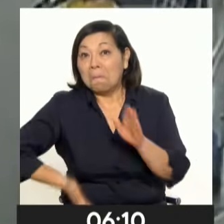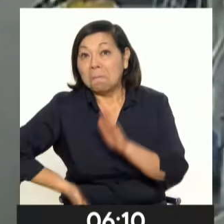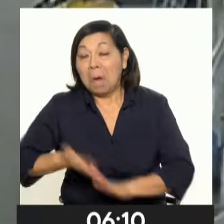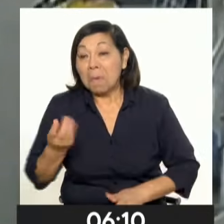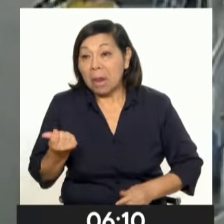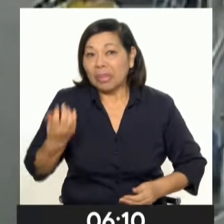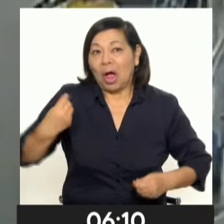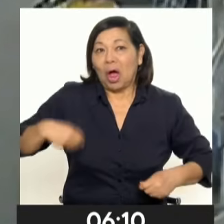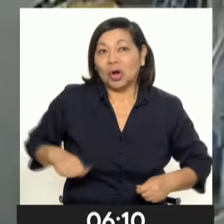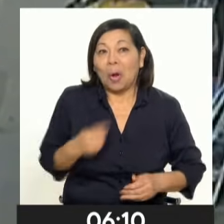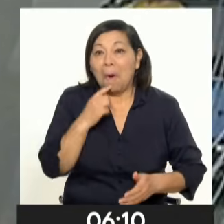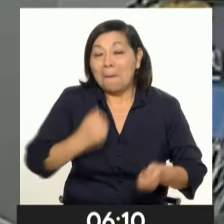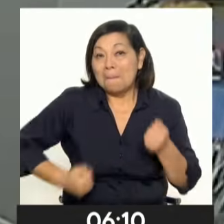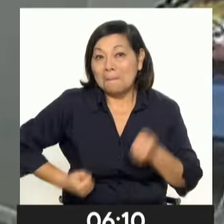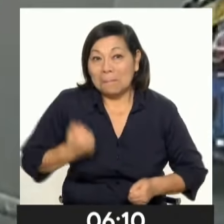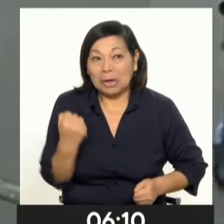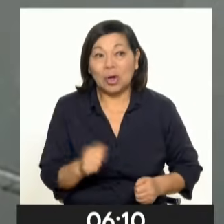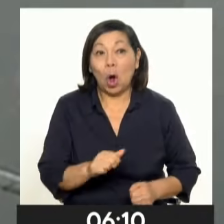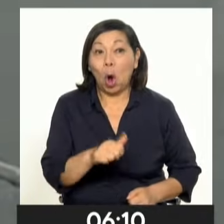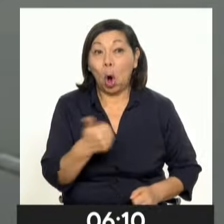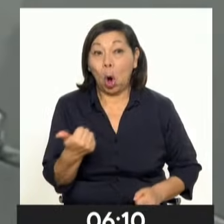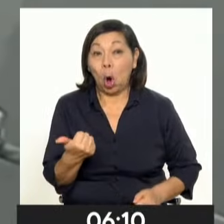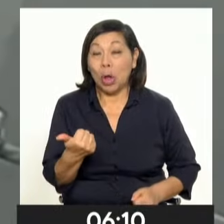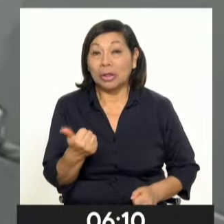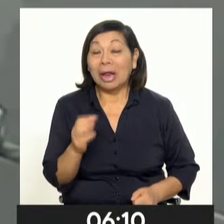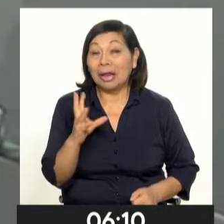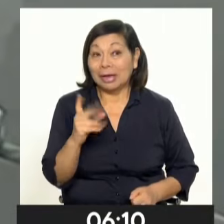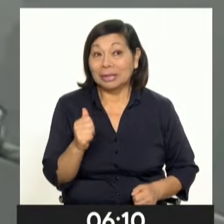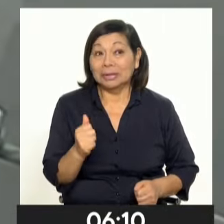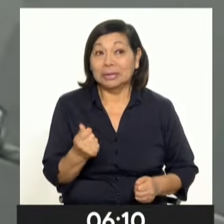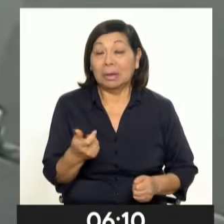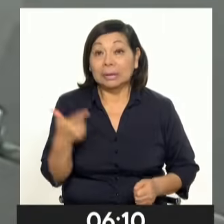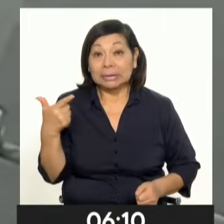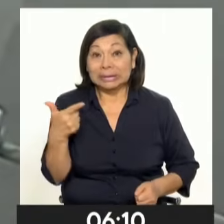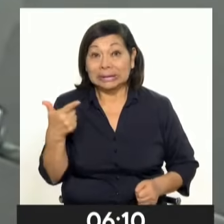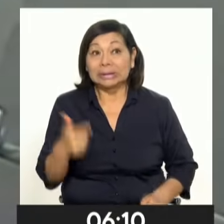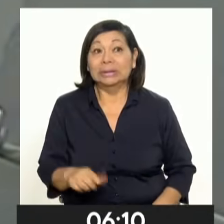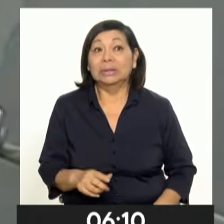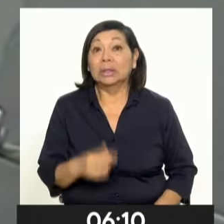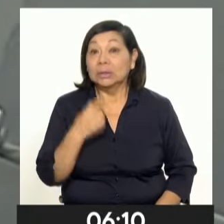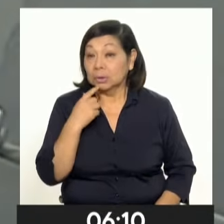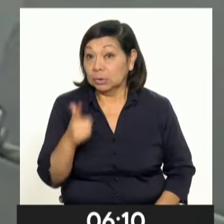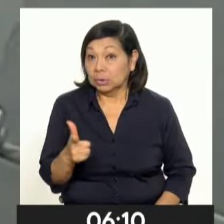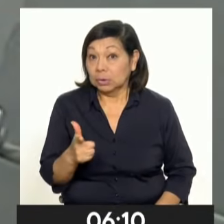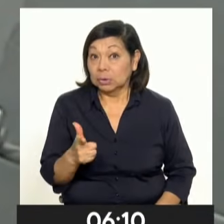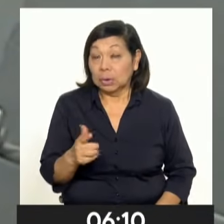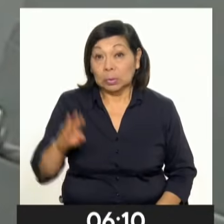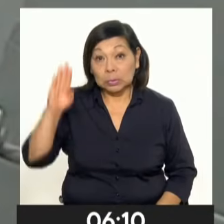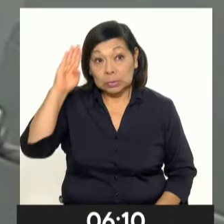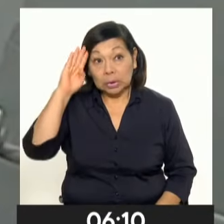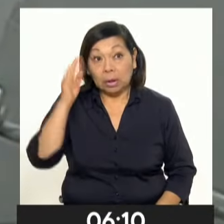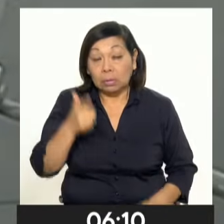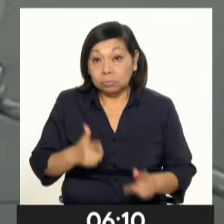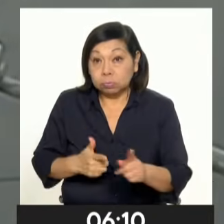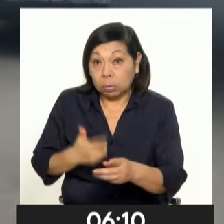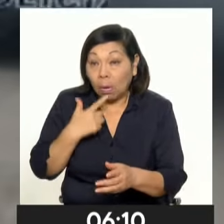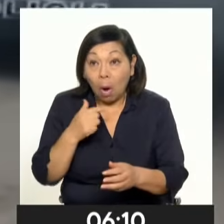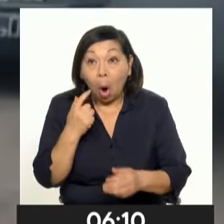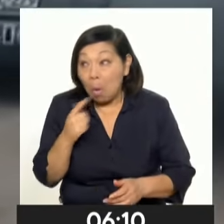el dinero robado, mientras que otro de los malhechores, con revólver en mano, amenazó al suboficial que lo